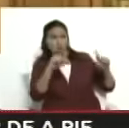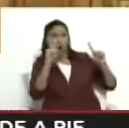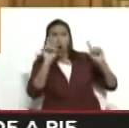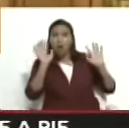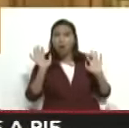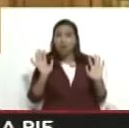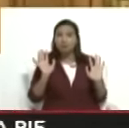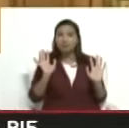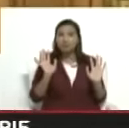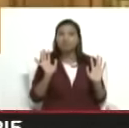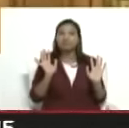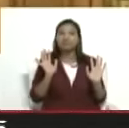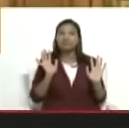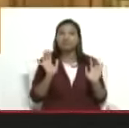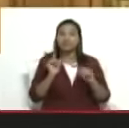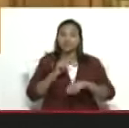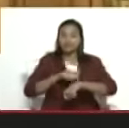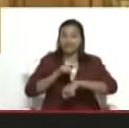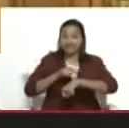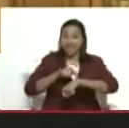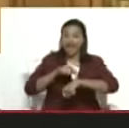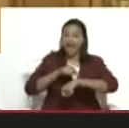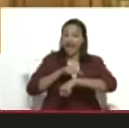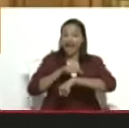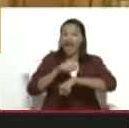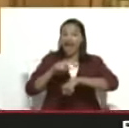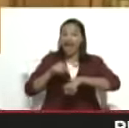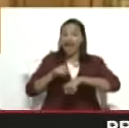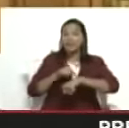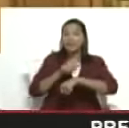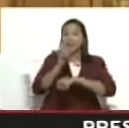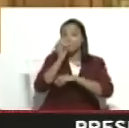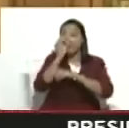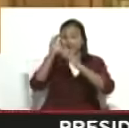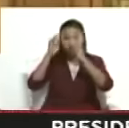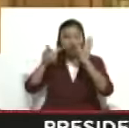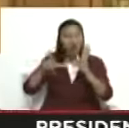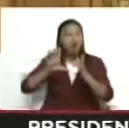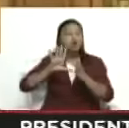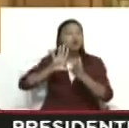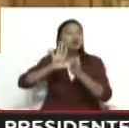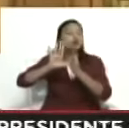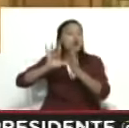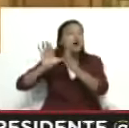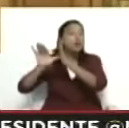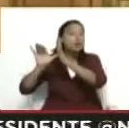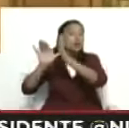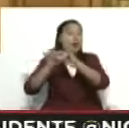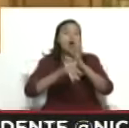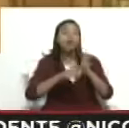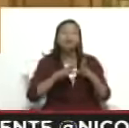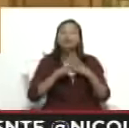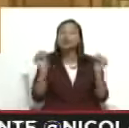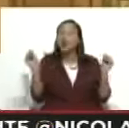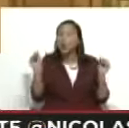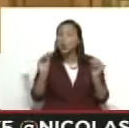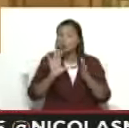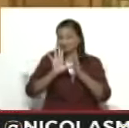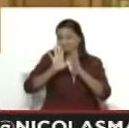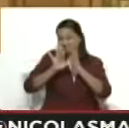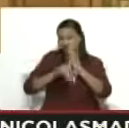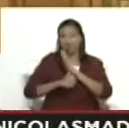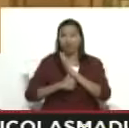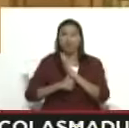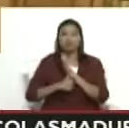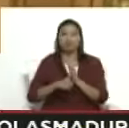Y en ese ratico que estuvieron en el palacio se robaron de todo. ¿Ustedes no se acuerdan aquel señor que decía, y